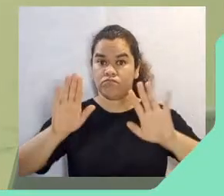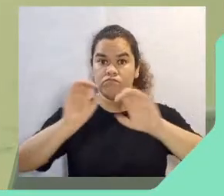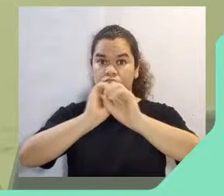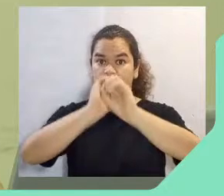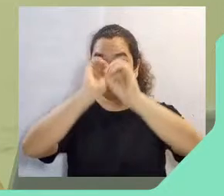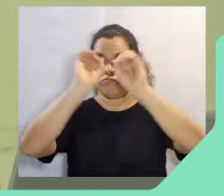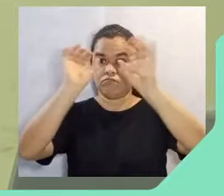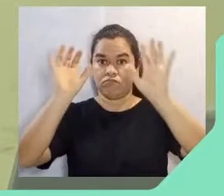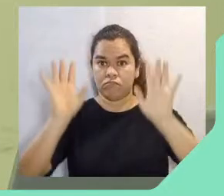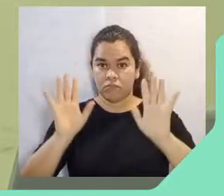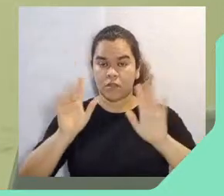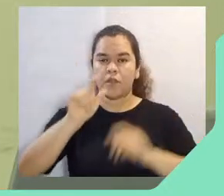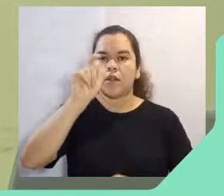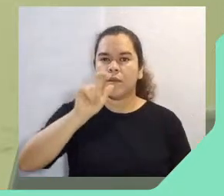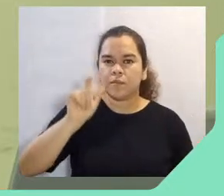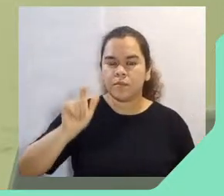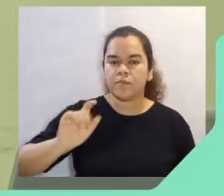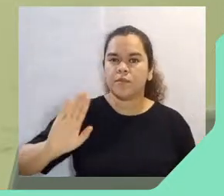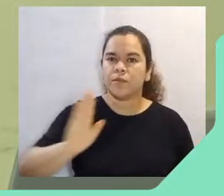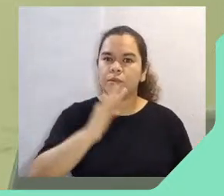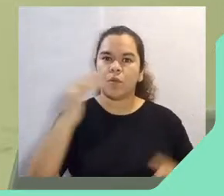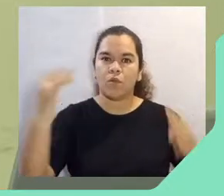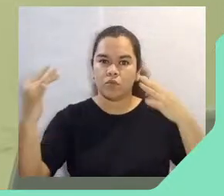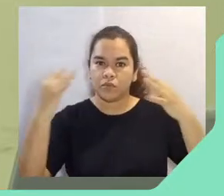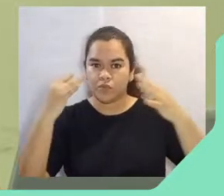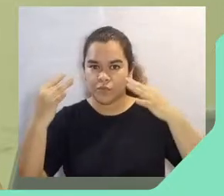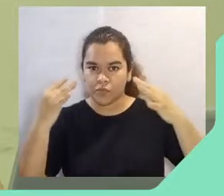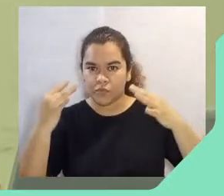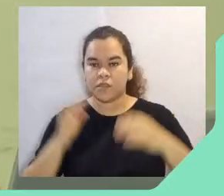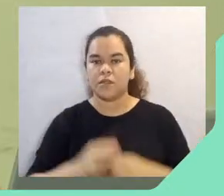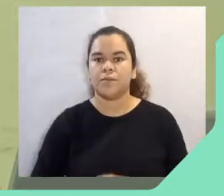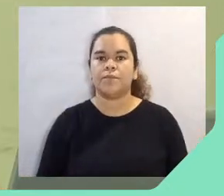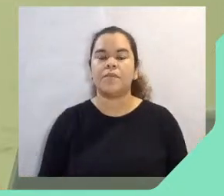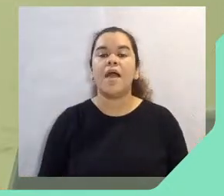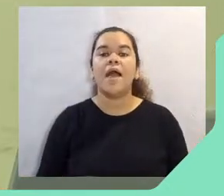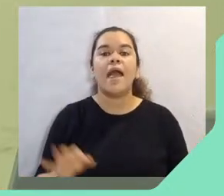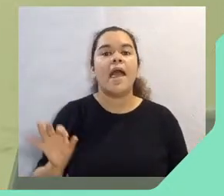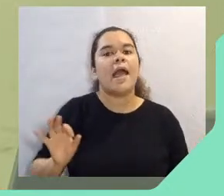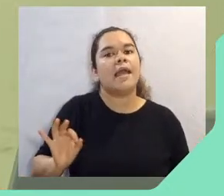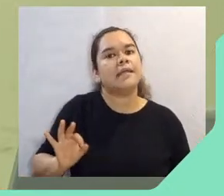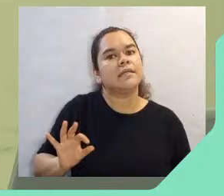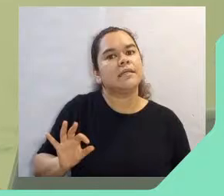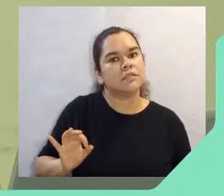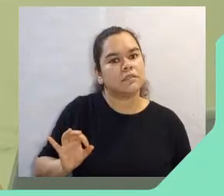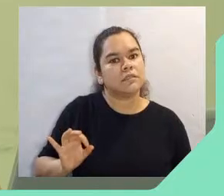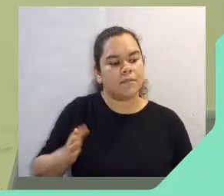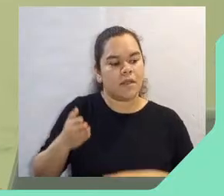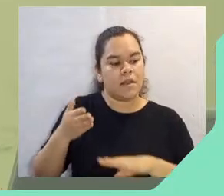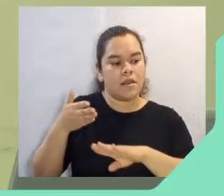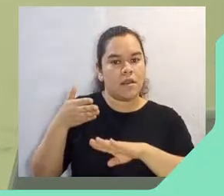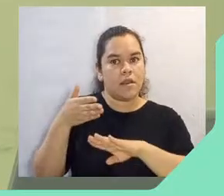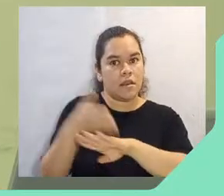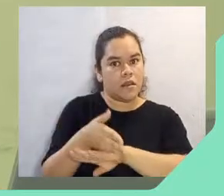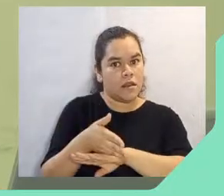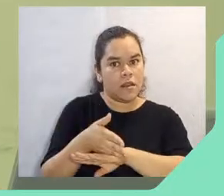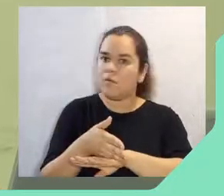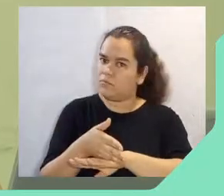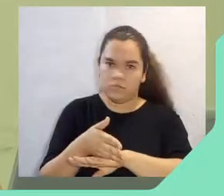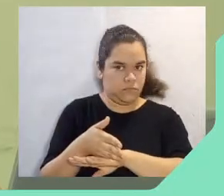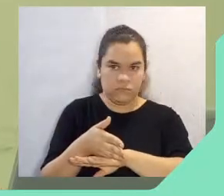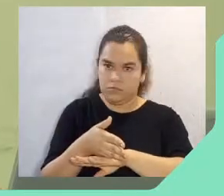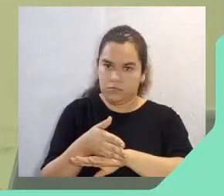las participantes. No existen exámenes de ingreso en la universidad, no existen como